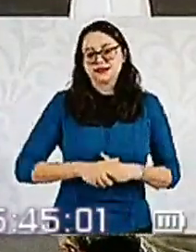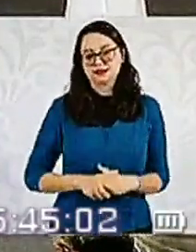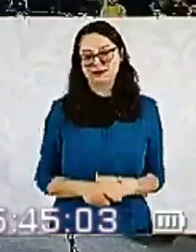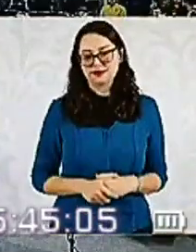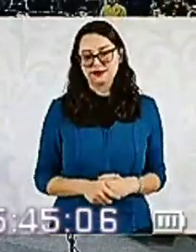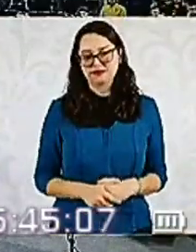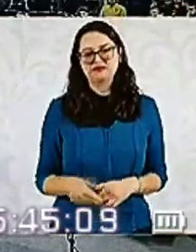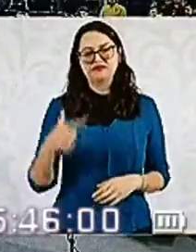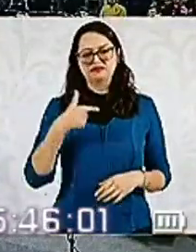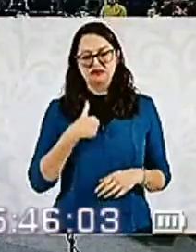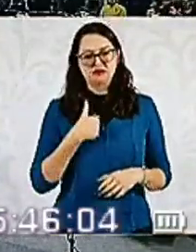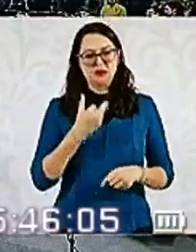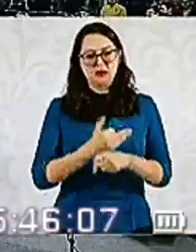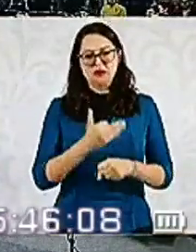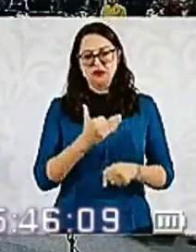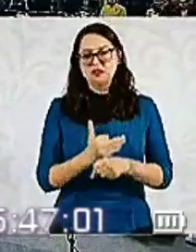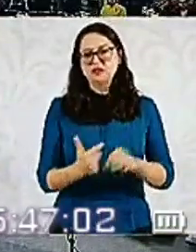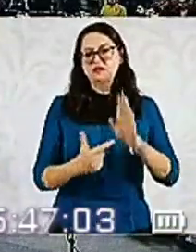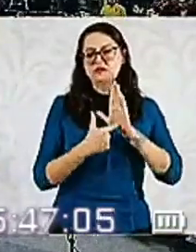Más allá de